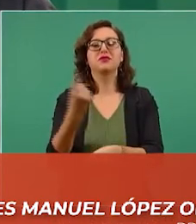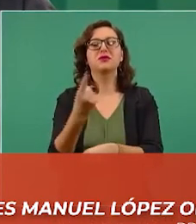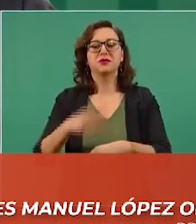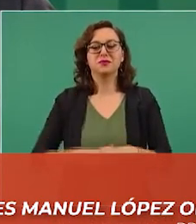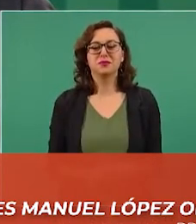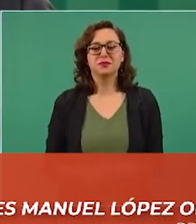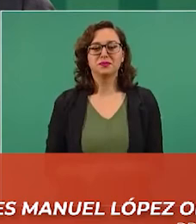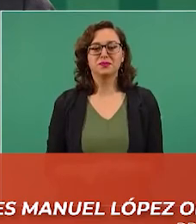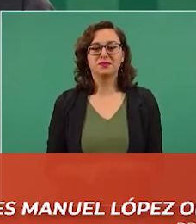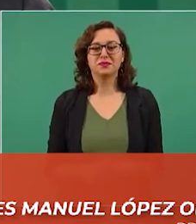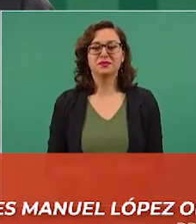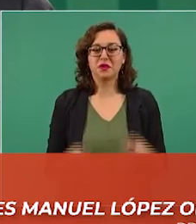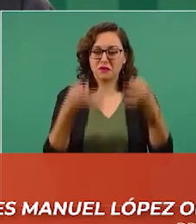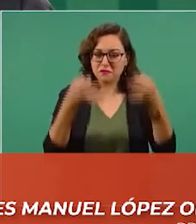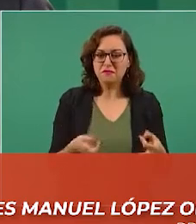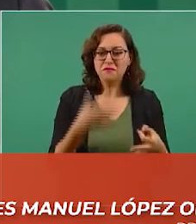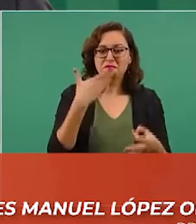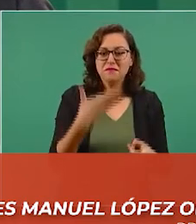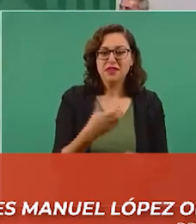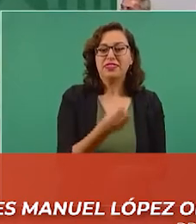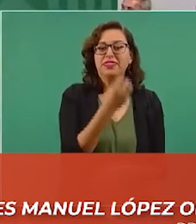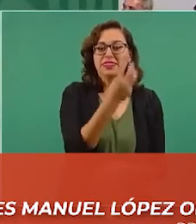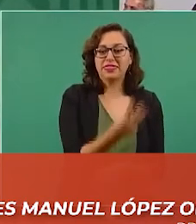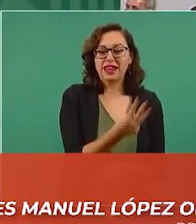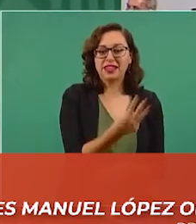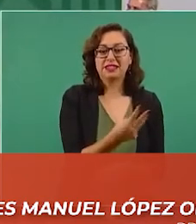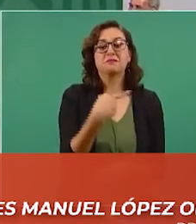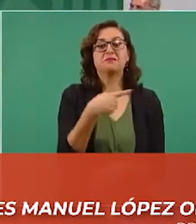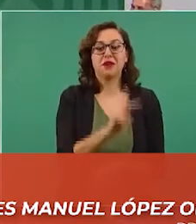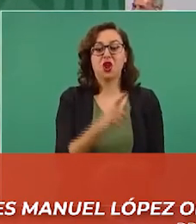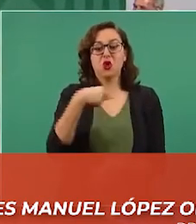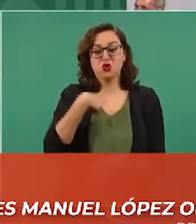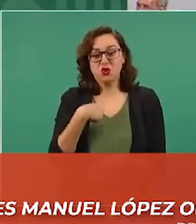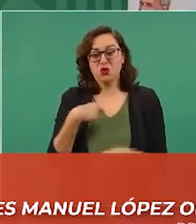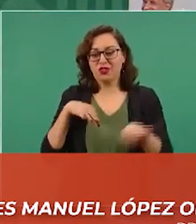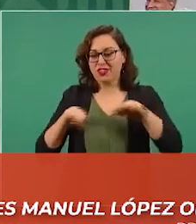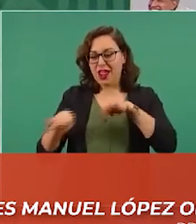formalmente me quedan 3, pero como trabajo al doble,